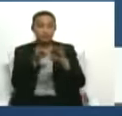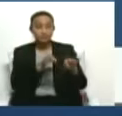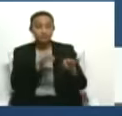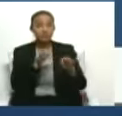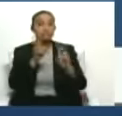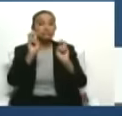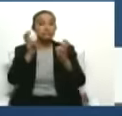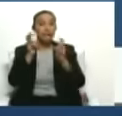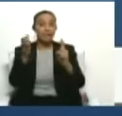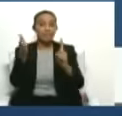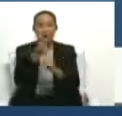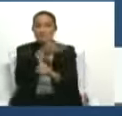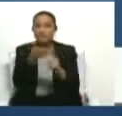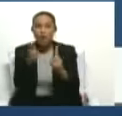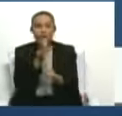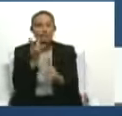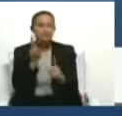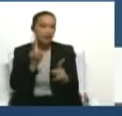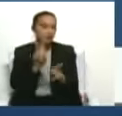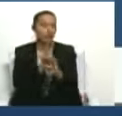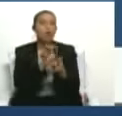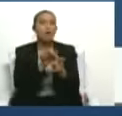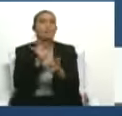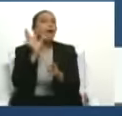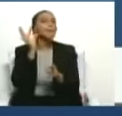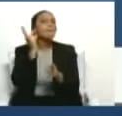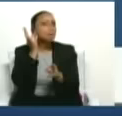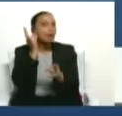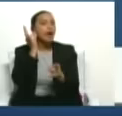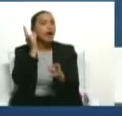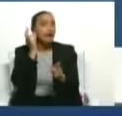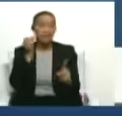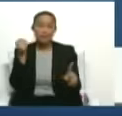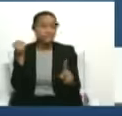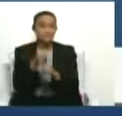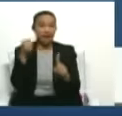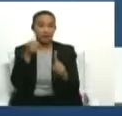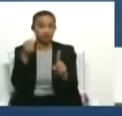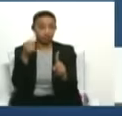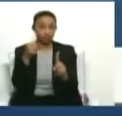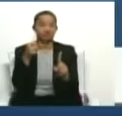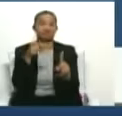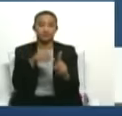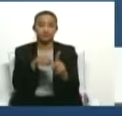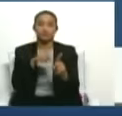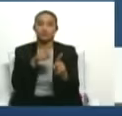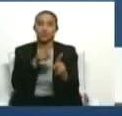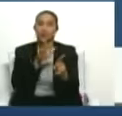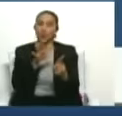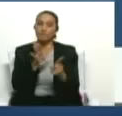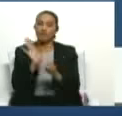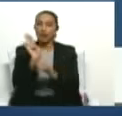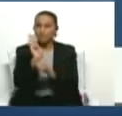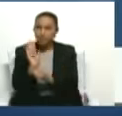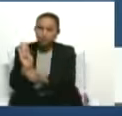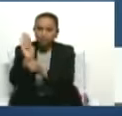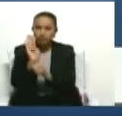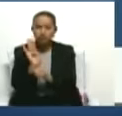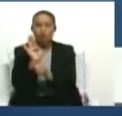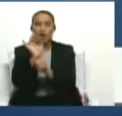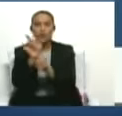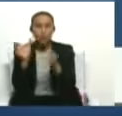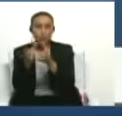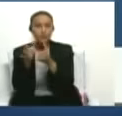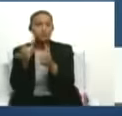se denuncia, que ha tenido un gran impacto para evitar los atentados contra nuestras mujeres. Y es